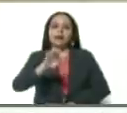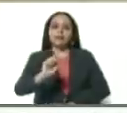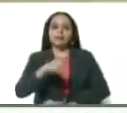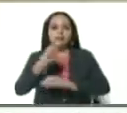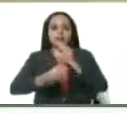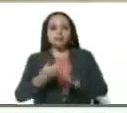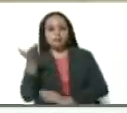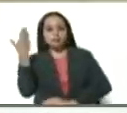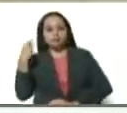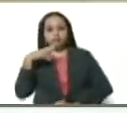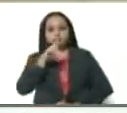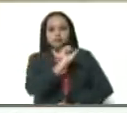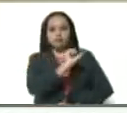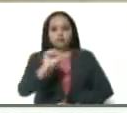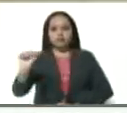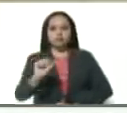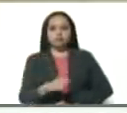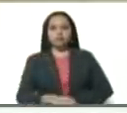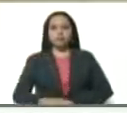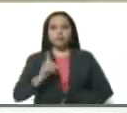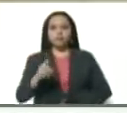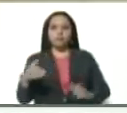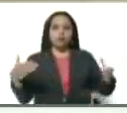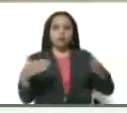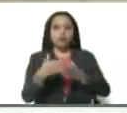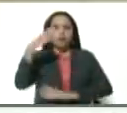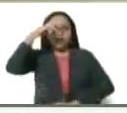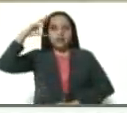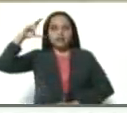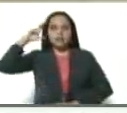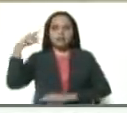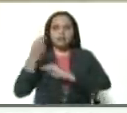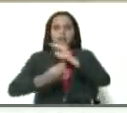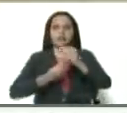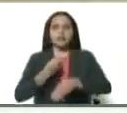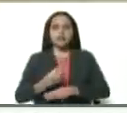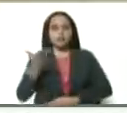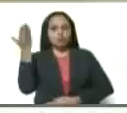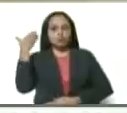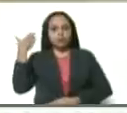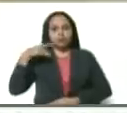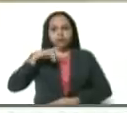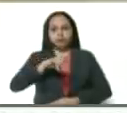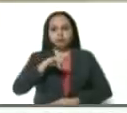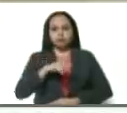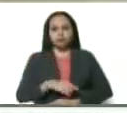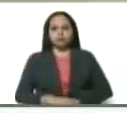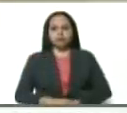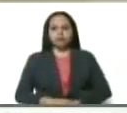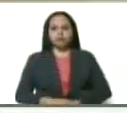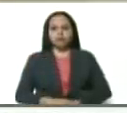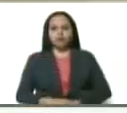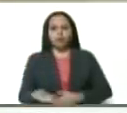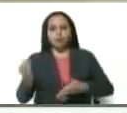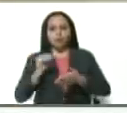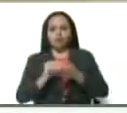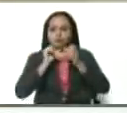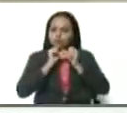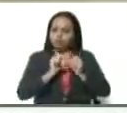dos semanas, y en la reunión de cancilleres que se hizo el lunes antepasado, se ratificó